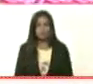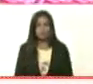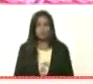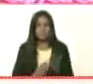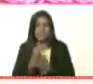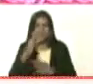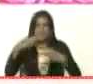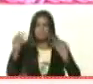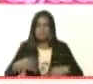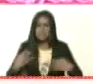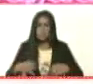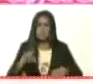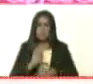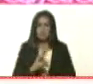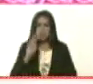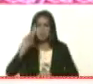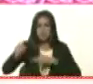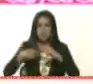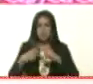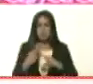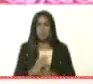leales siempre.